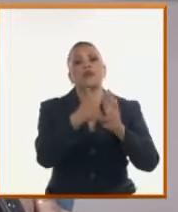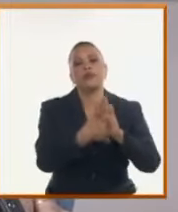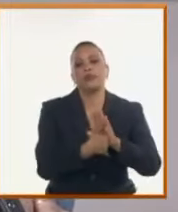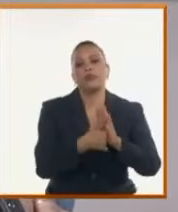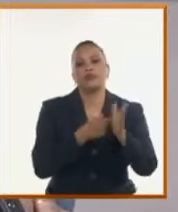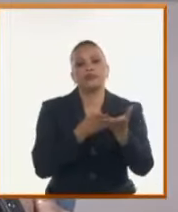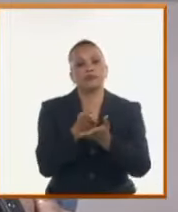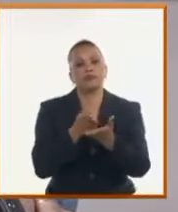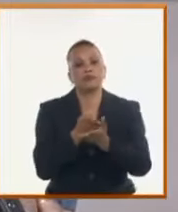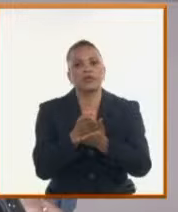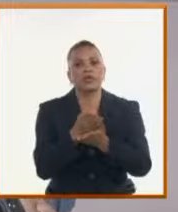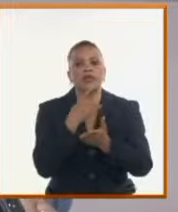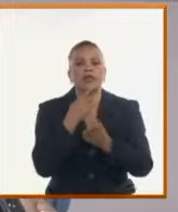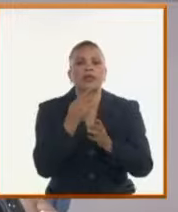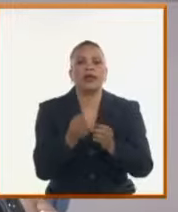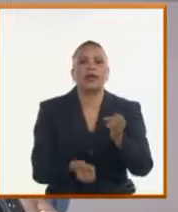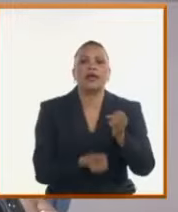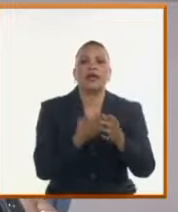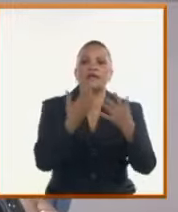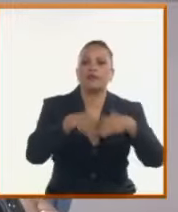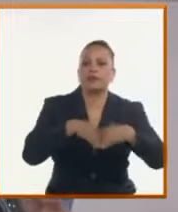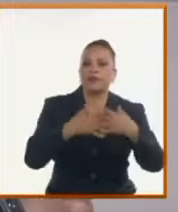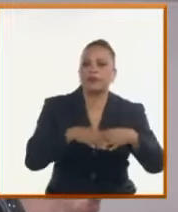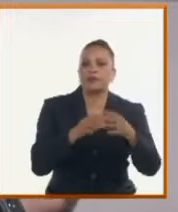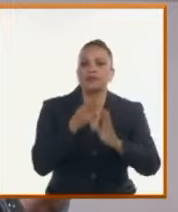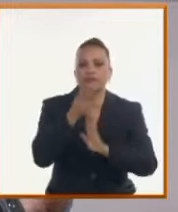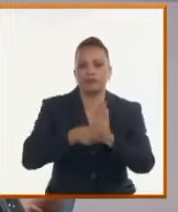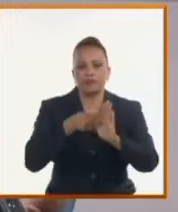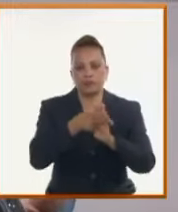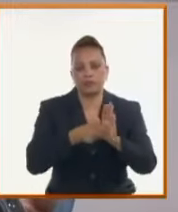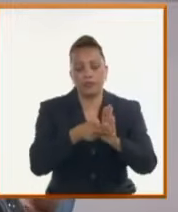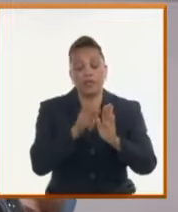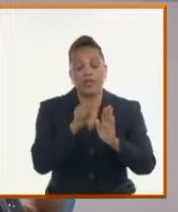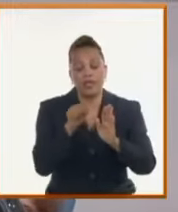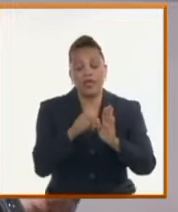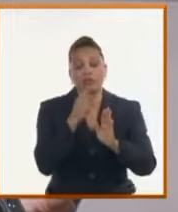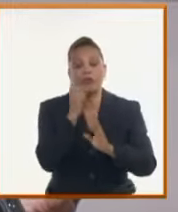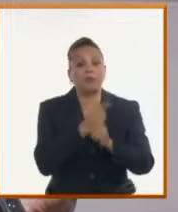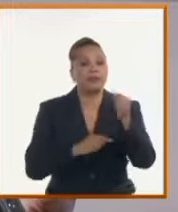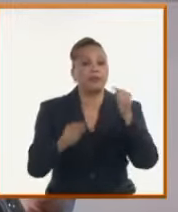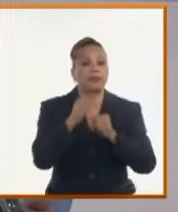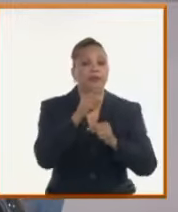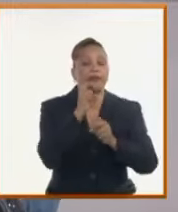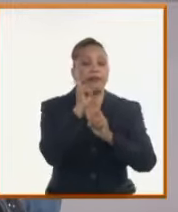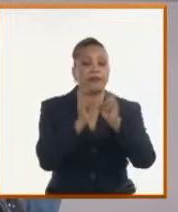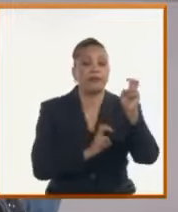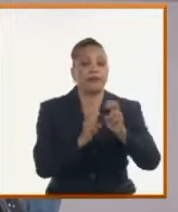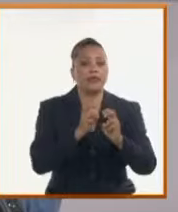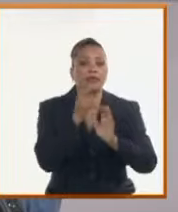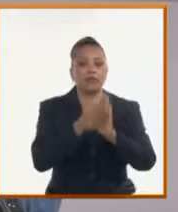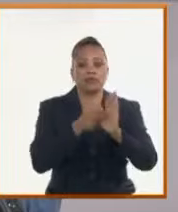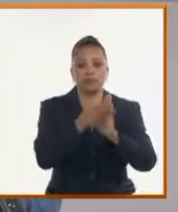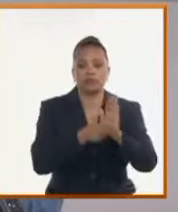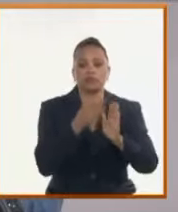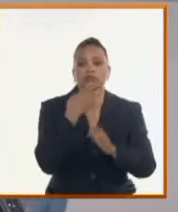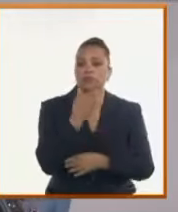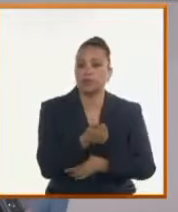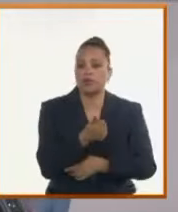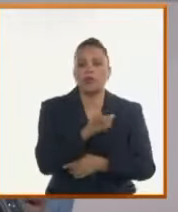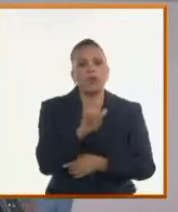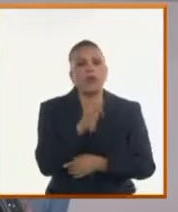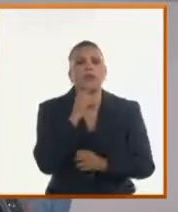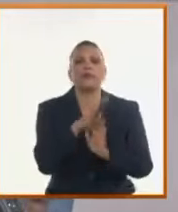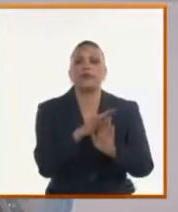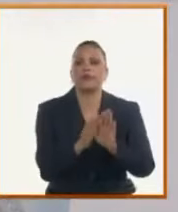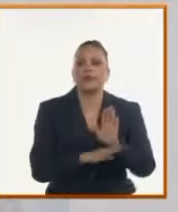continúa la fabricación de ferrobus hoy es el el principal taller de atención de la locomotora de alto de alto porte Igualmente hay un programa